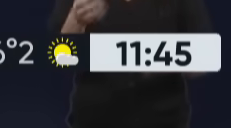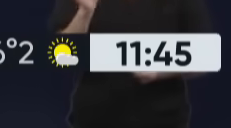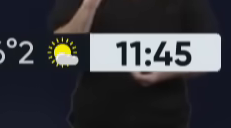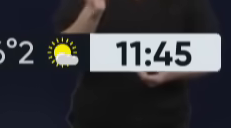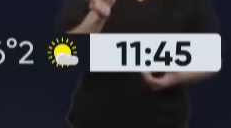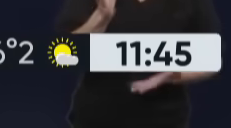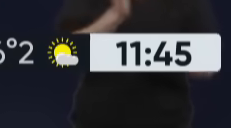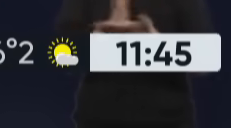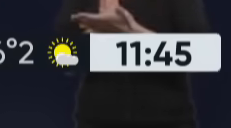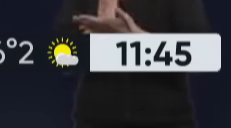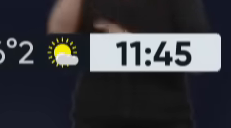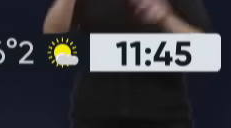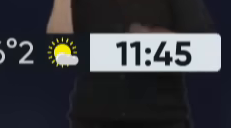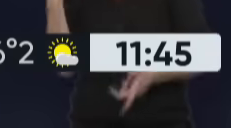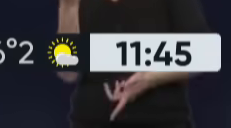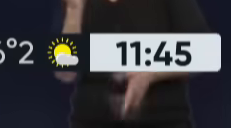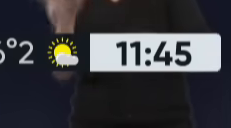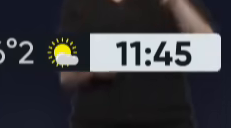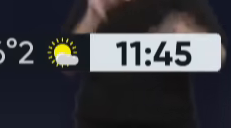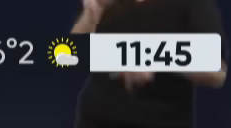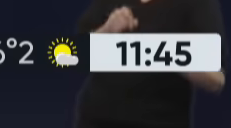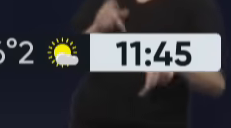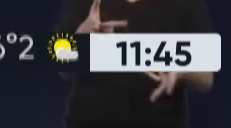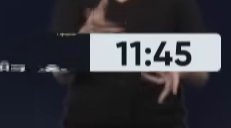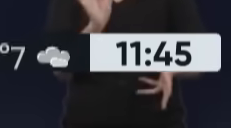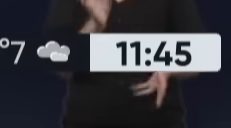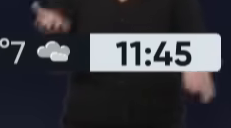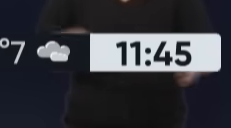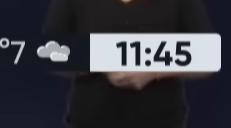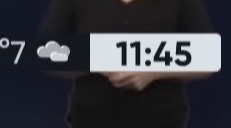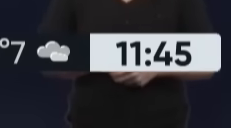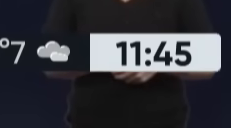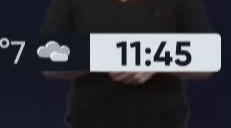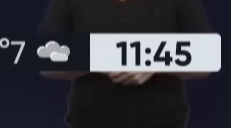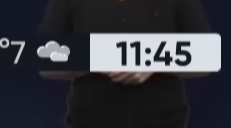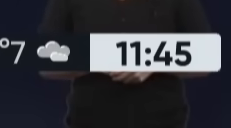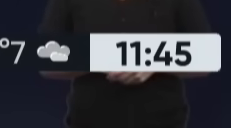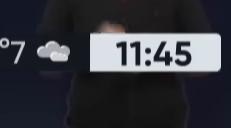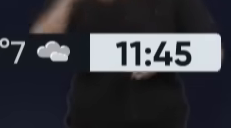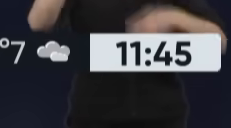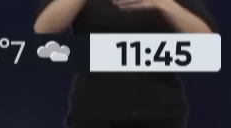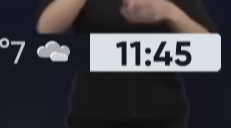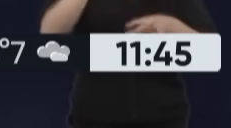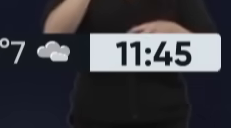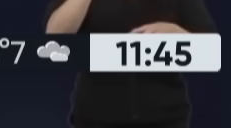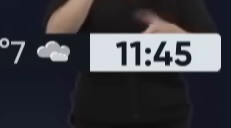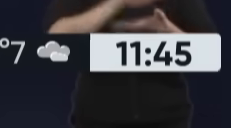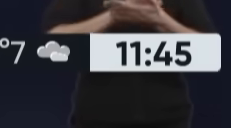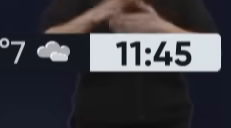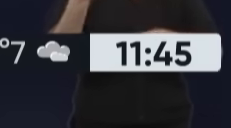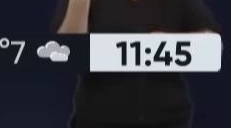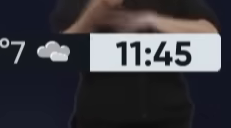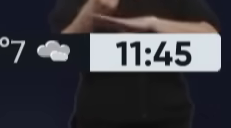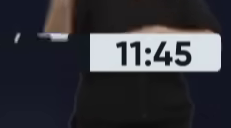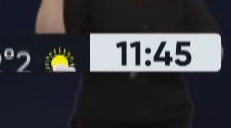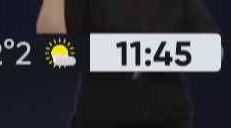ganar o quiere mantener algún privilegio. La conducción actual trabaja para poner los fondos donde